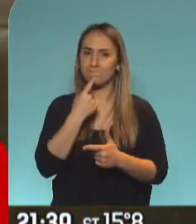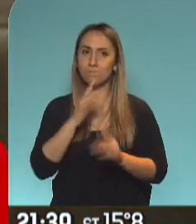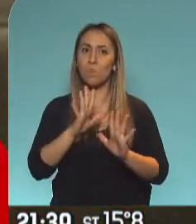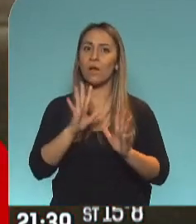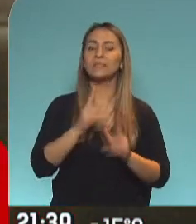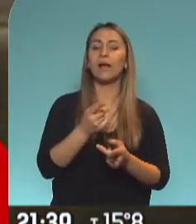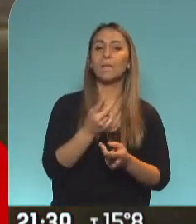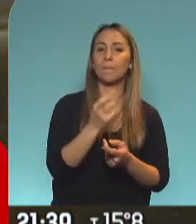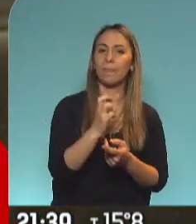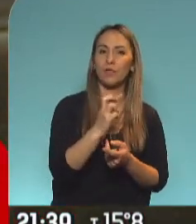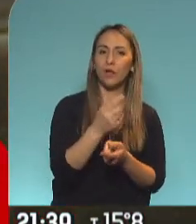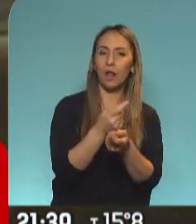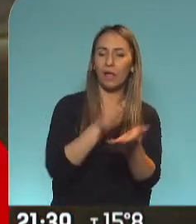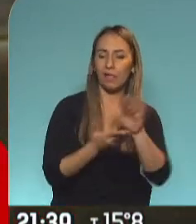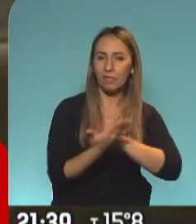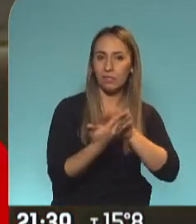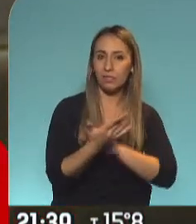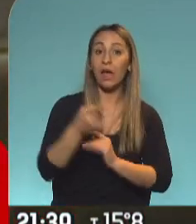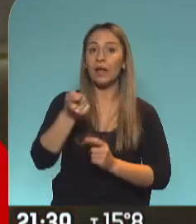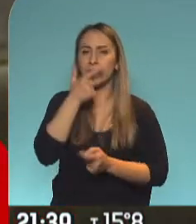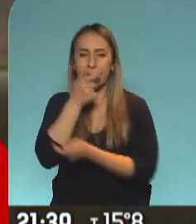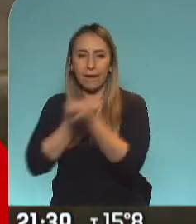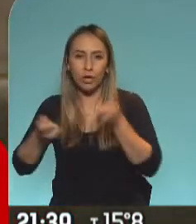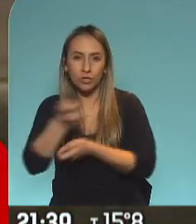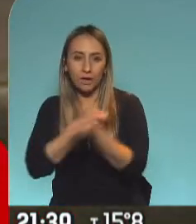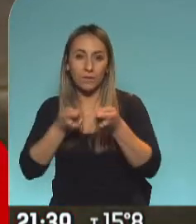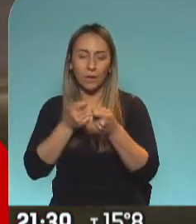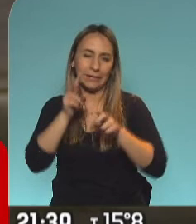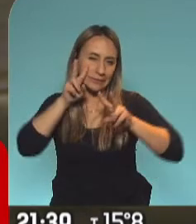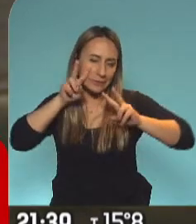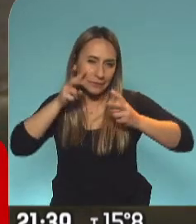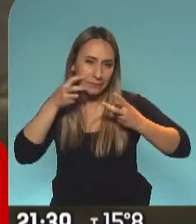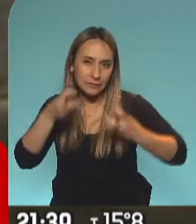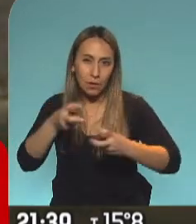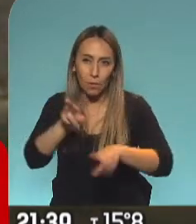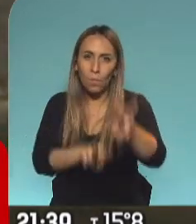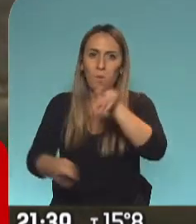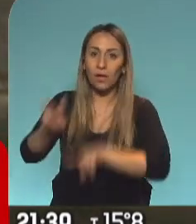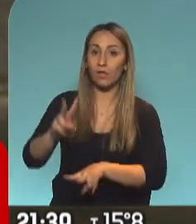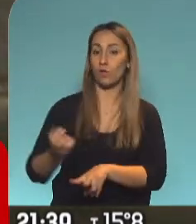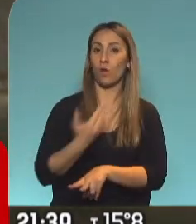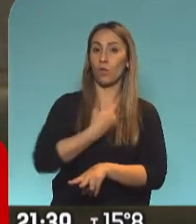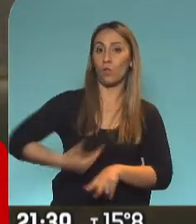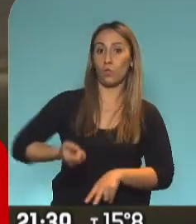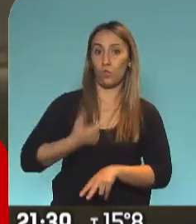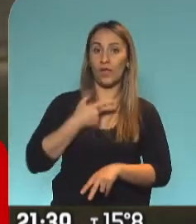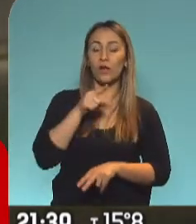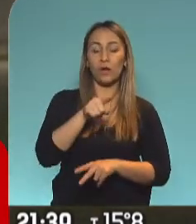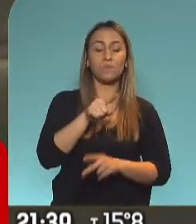de narcotráfico, y buscando a los dueños de lo que se llama habitualmente las cuevas, aquellos que negocian el